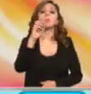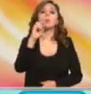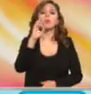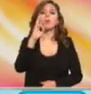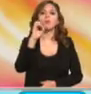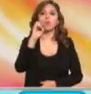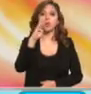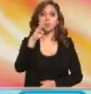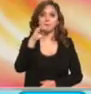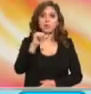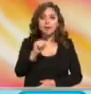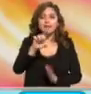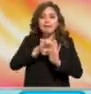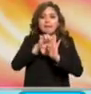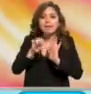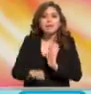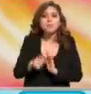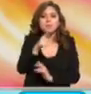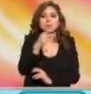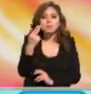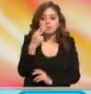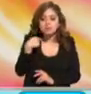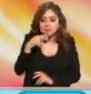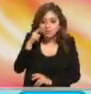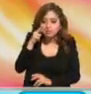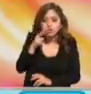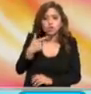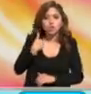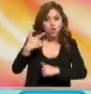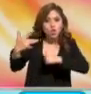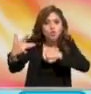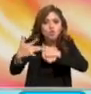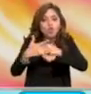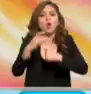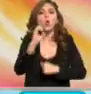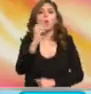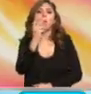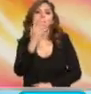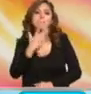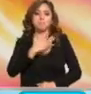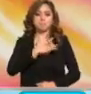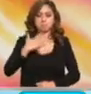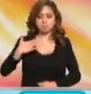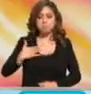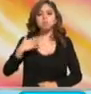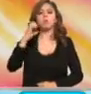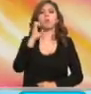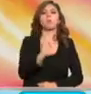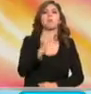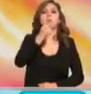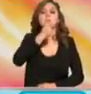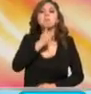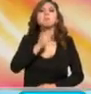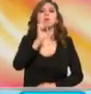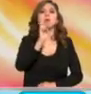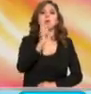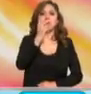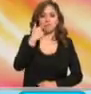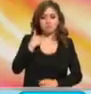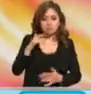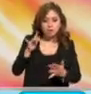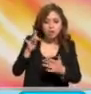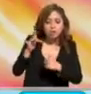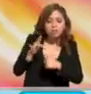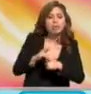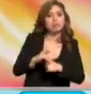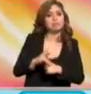un estrés de tocar, ver, por ejemplo, los órganos sexuales femeninos. Llámense pechos, llámese vulva, es algo ¿Y que esto genera... aplica,